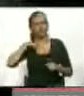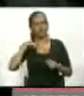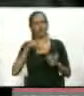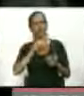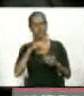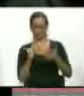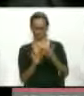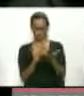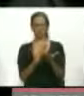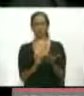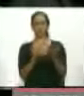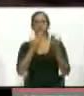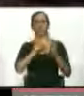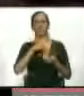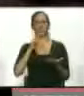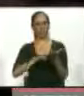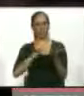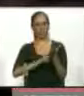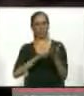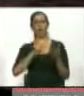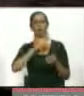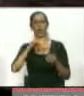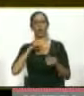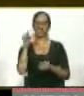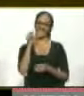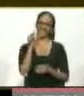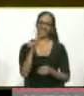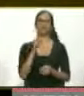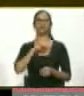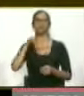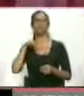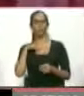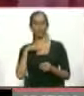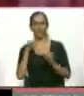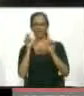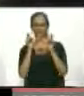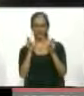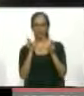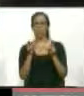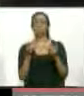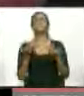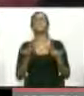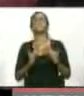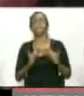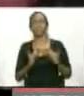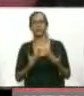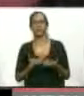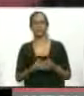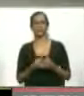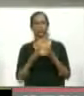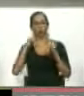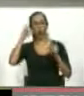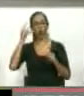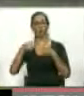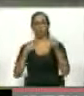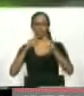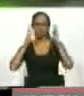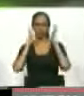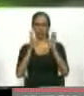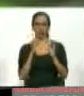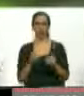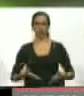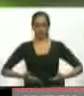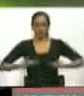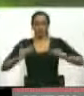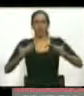con nuestras verdades en nuestra crítica nuestra autocrítica de eso tiene que ser de todos los días y dedicados con esmero